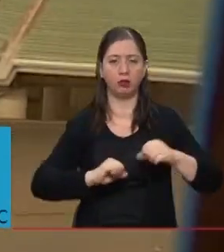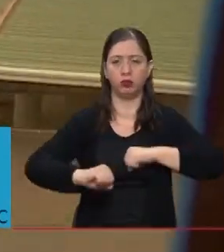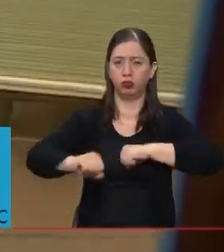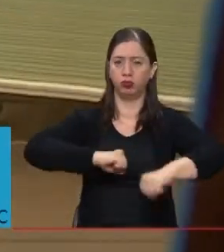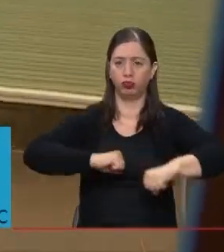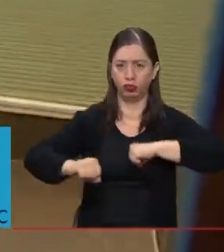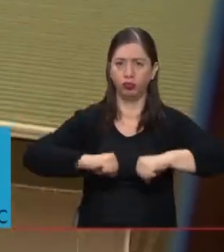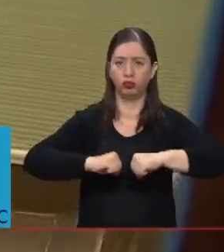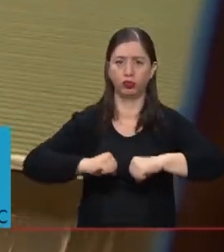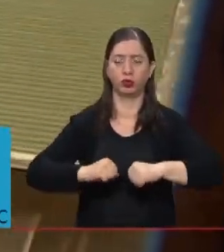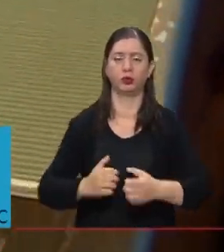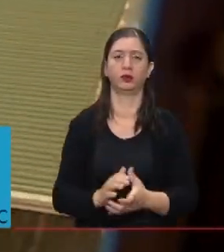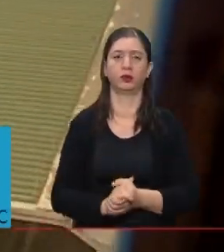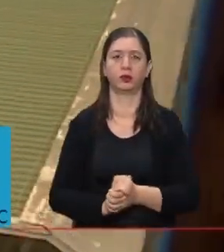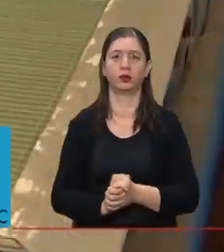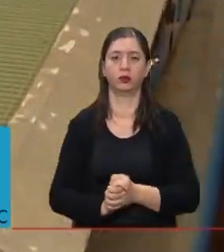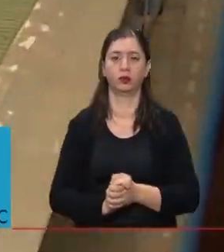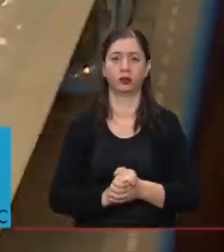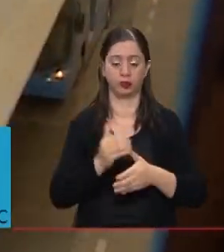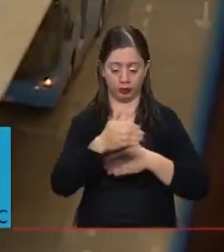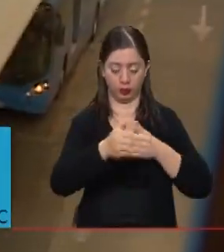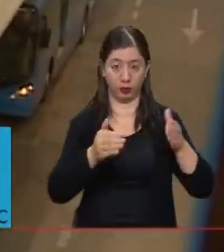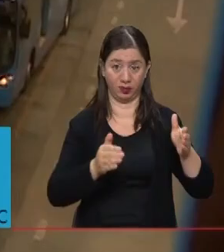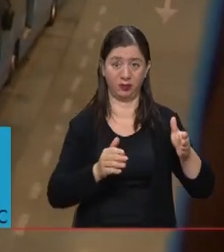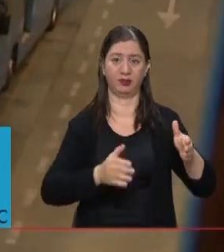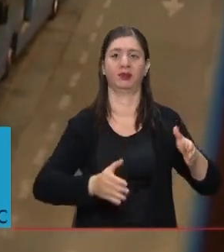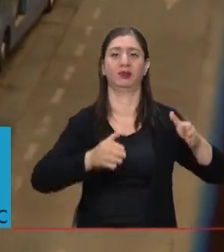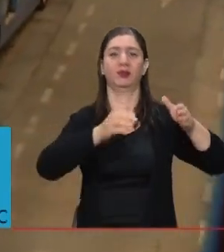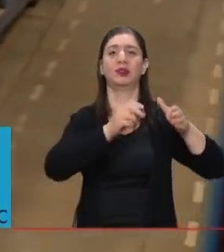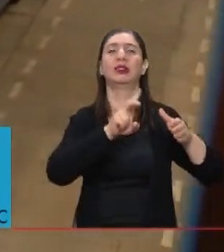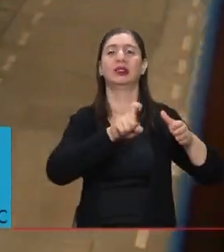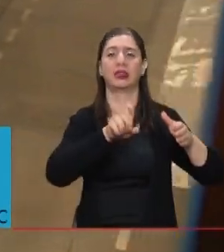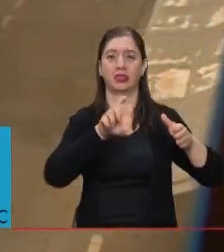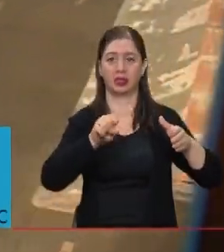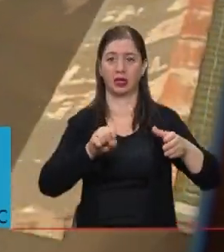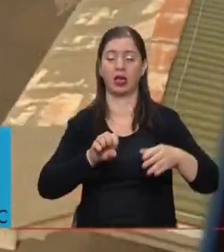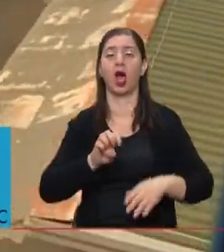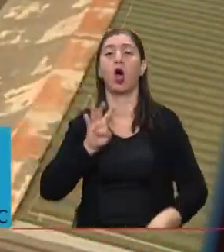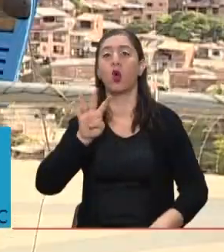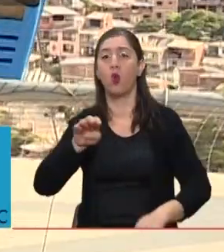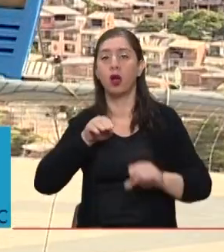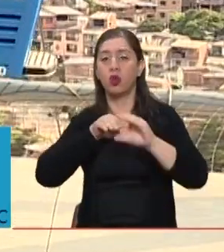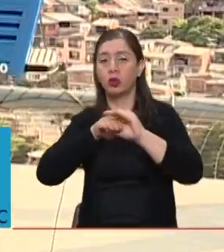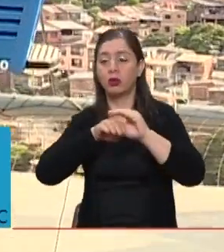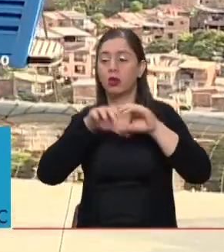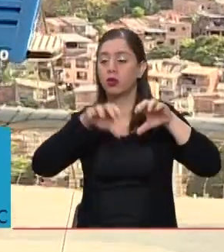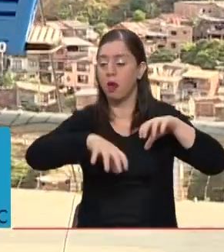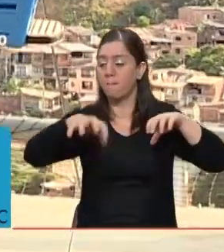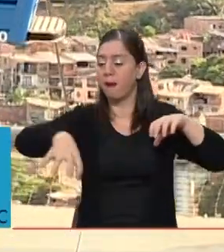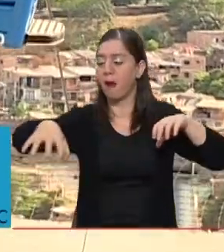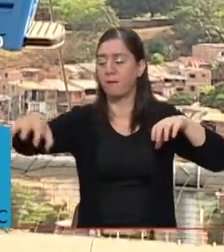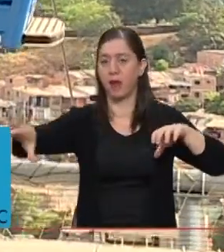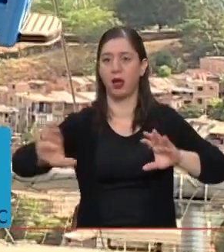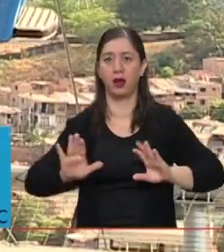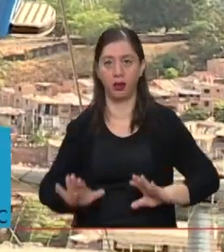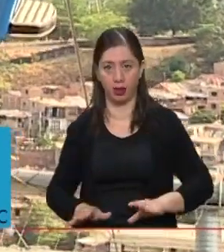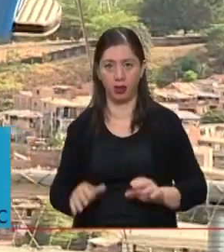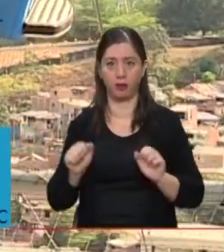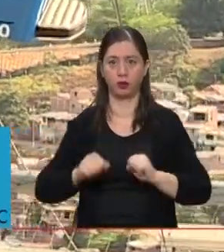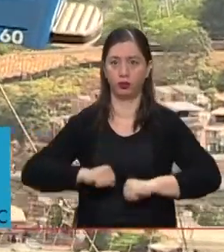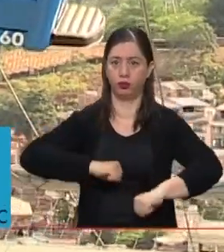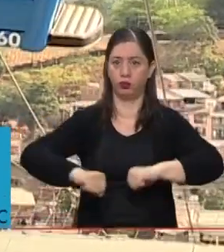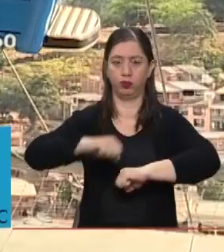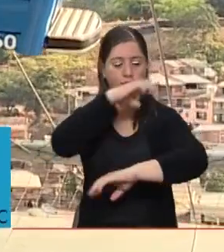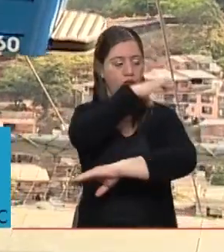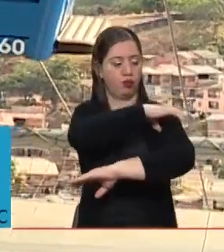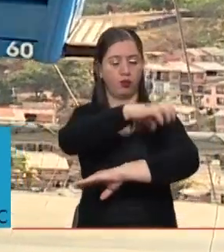de la ciudadanía? Bueno, tenemos 60 cabinas, tenemos 4 estaciones de parada, tenemos la logística programada para